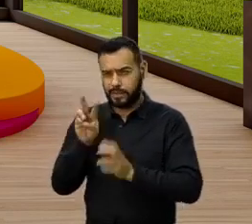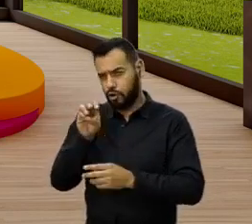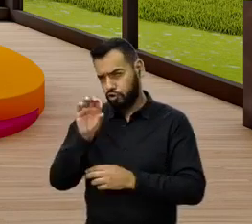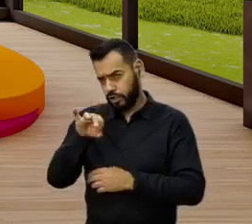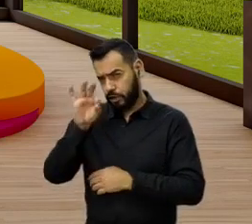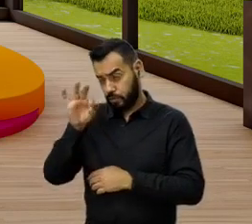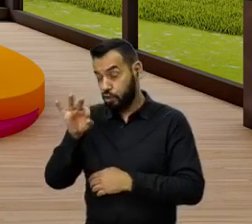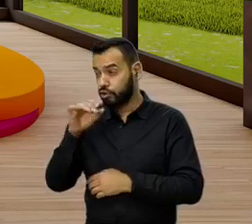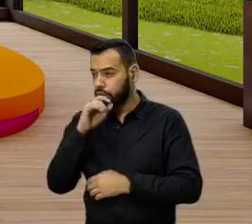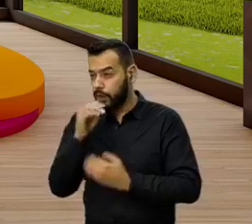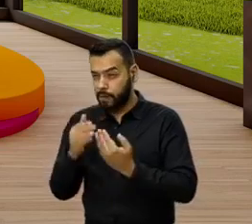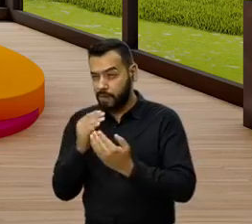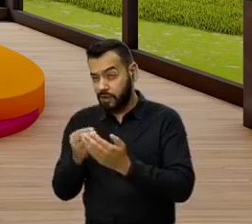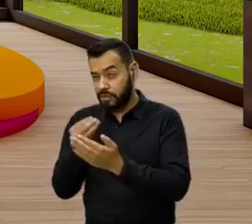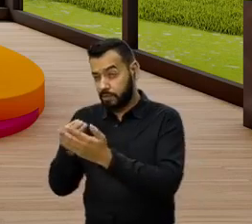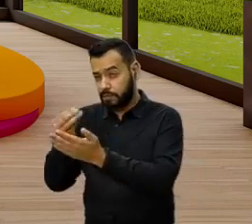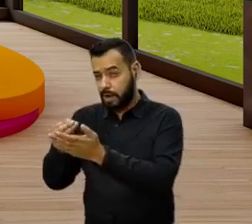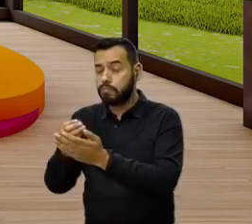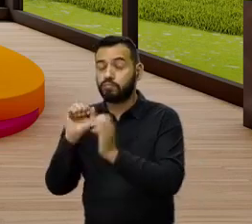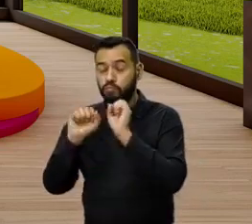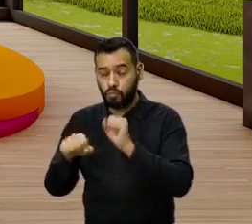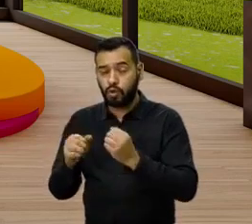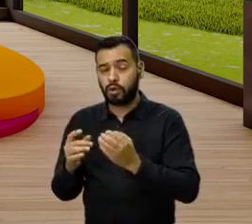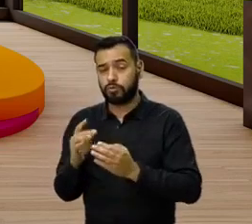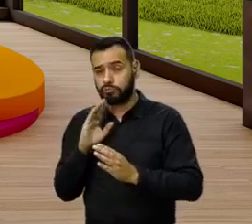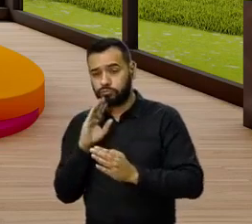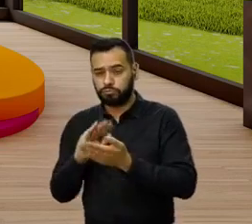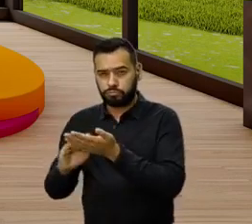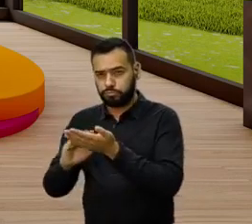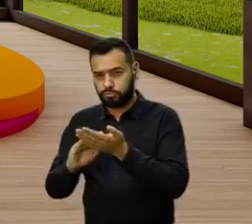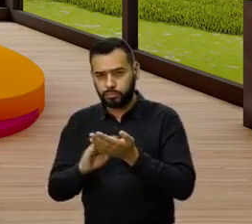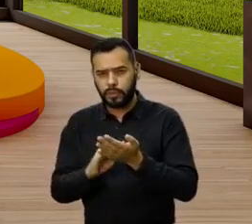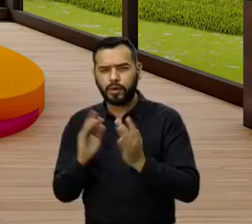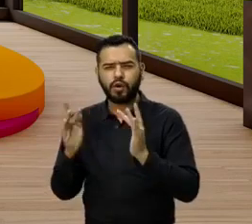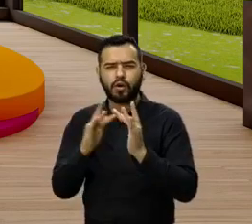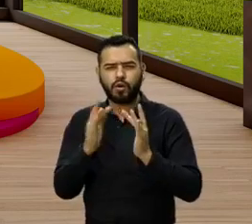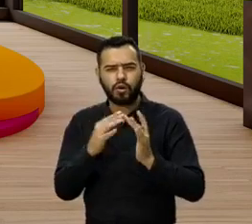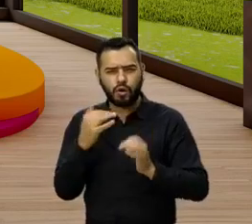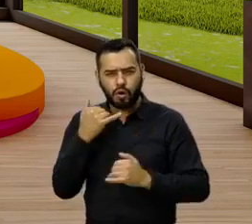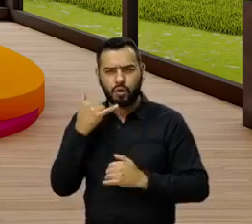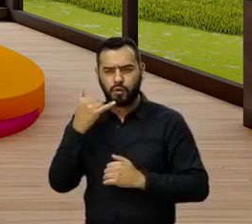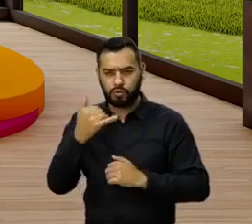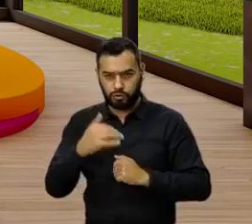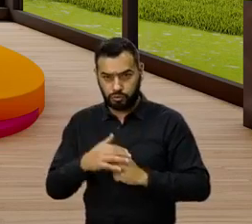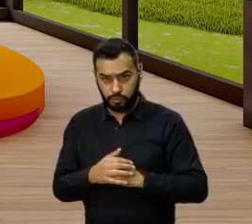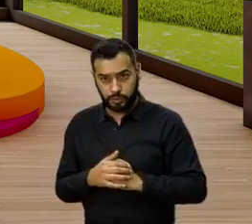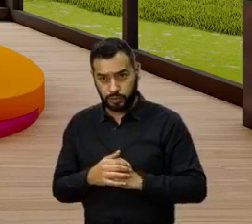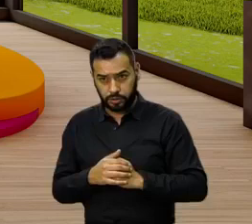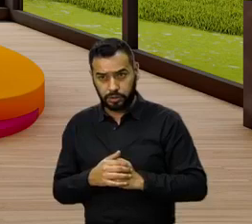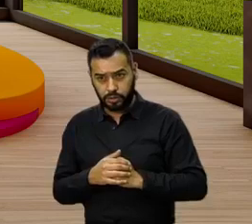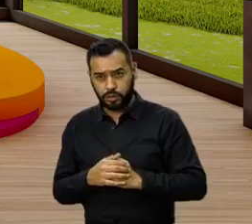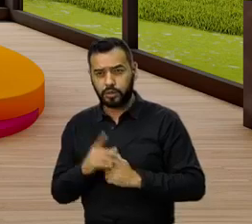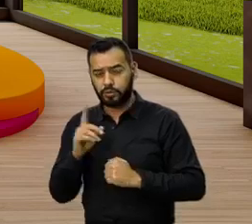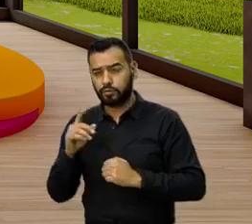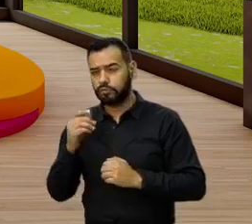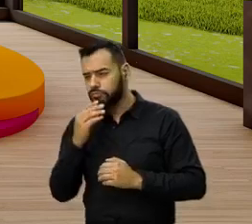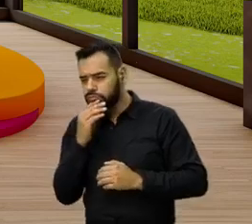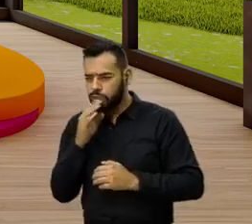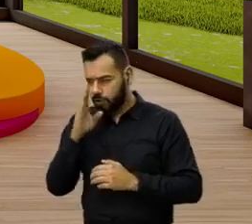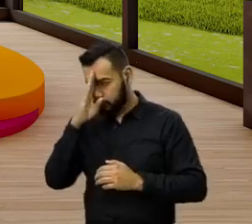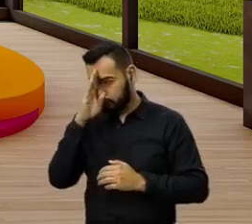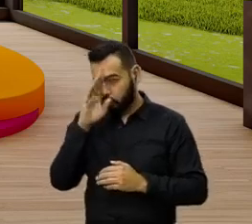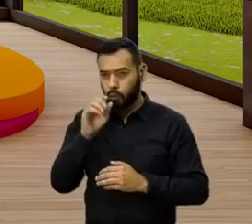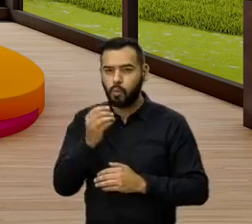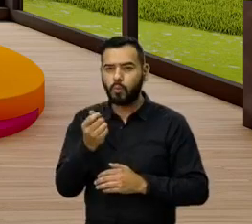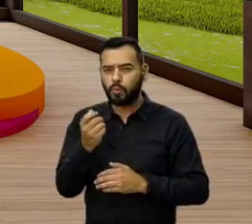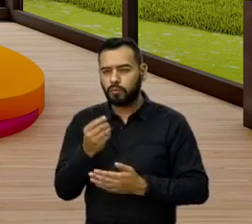forma más fácil de hacer los pagos lo podemos manejar igual te invito a que te contactes con nosotros y podemos hacer una cotización para tu caso